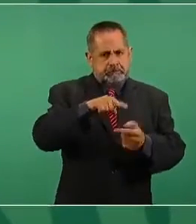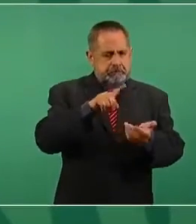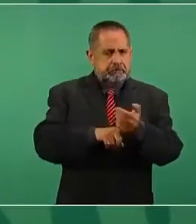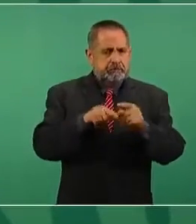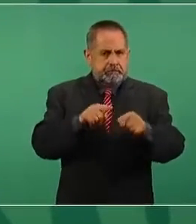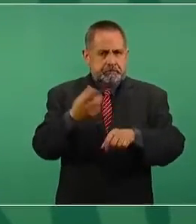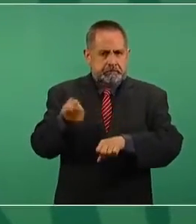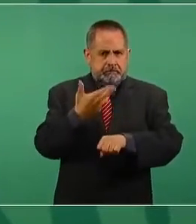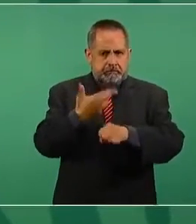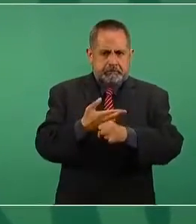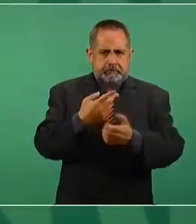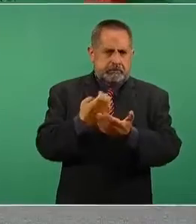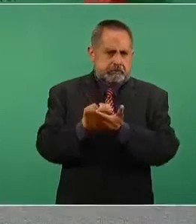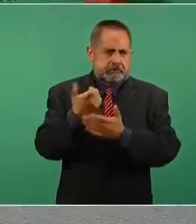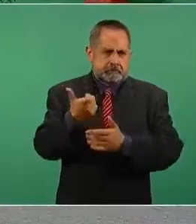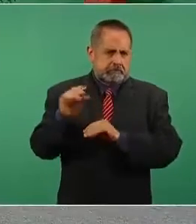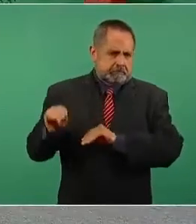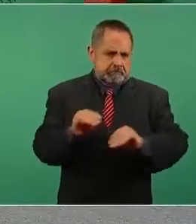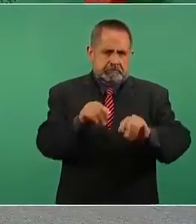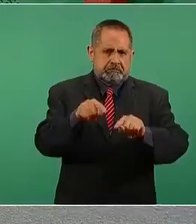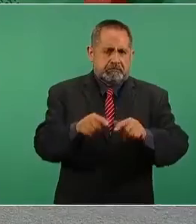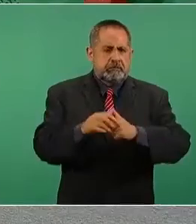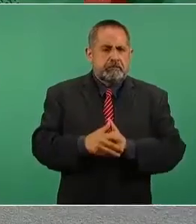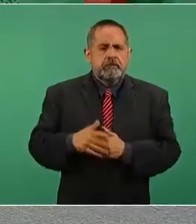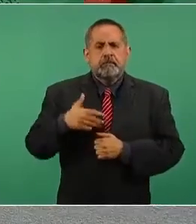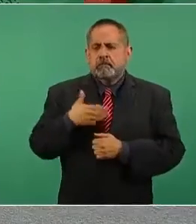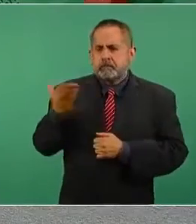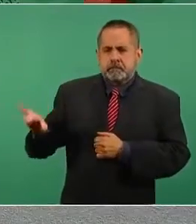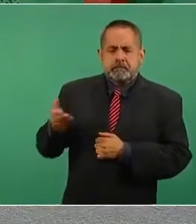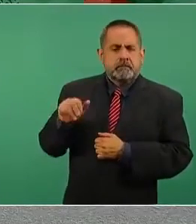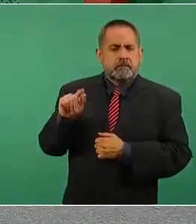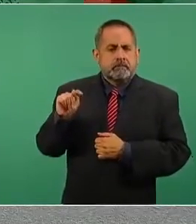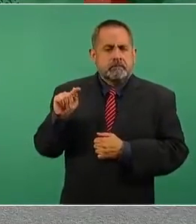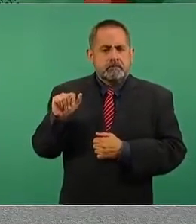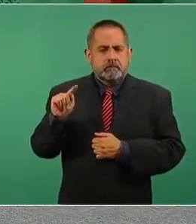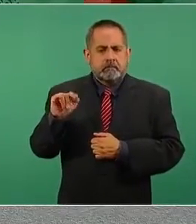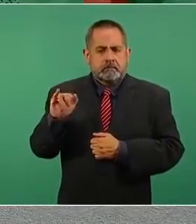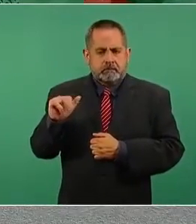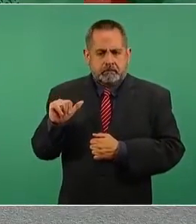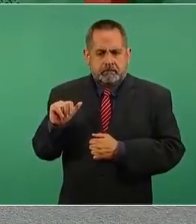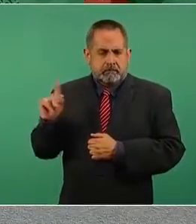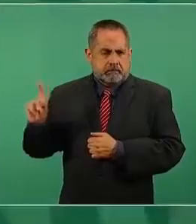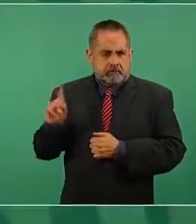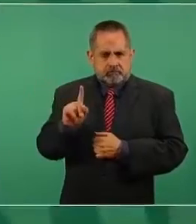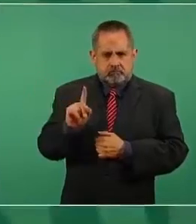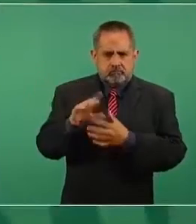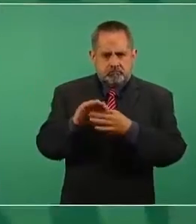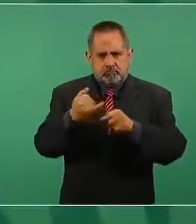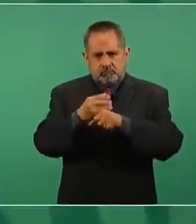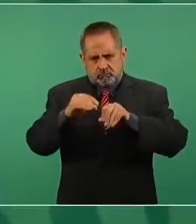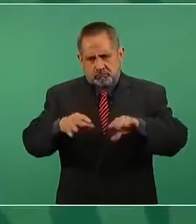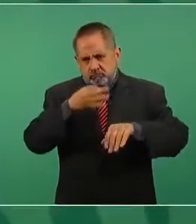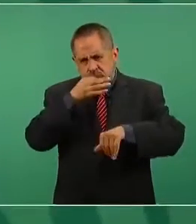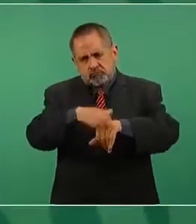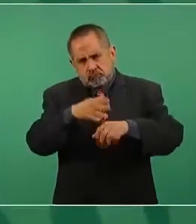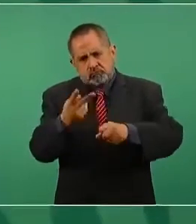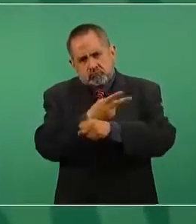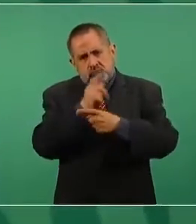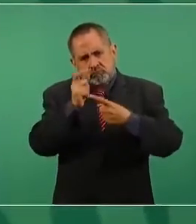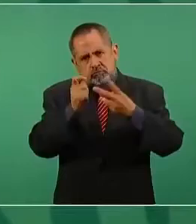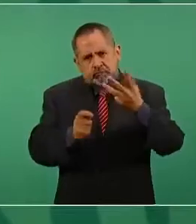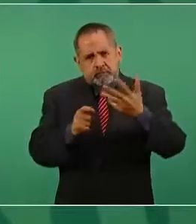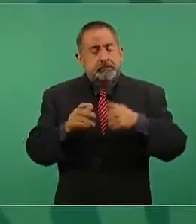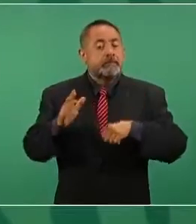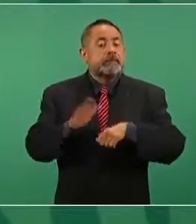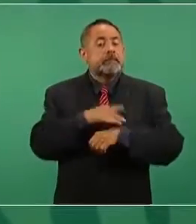a la Secretaría de Economía. Yo le voy a pedir a Tatiana Cloutier que ella informe,